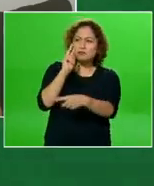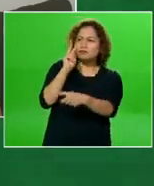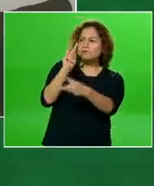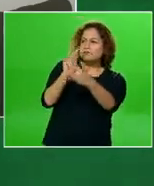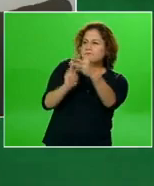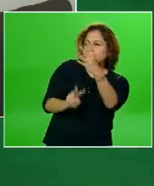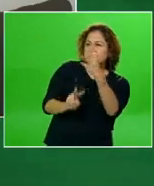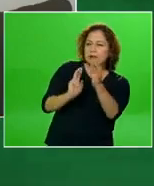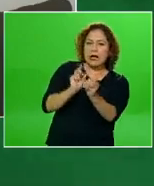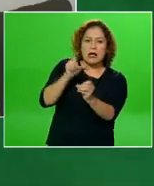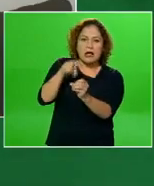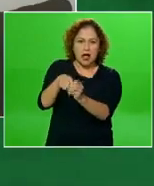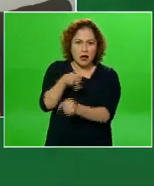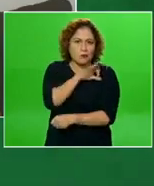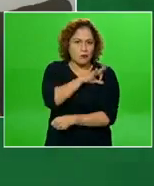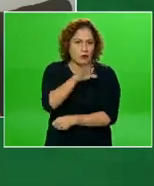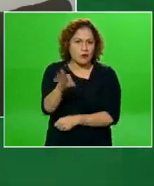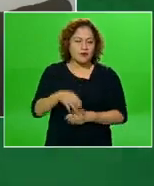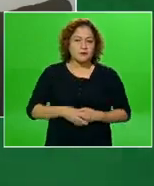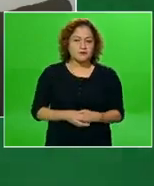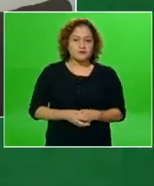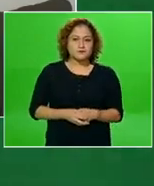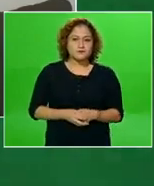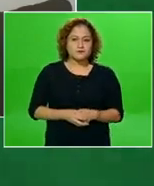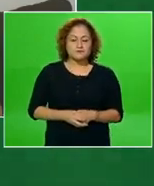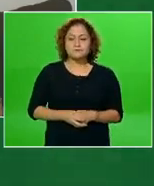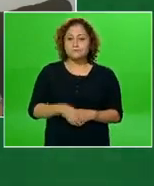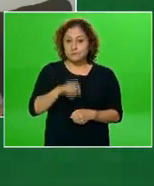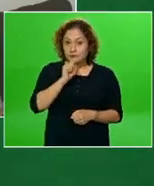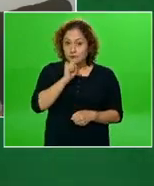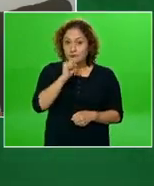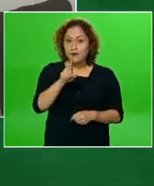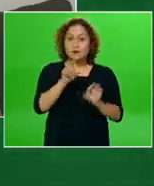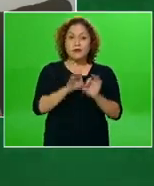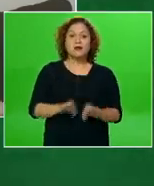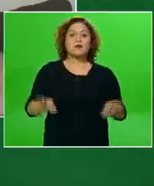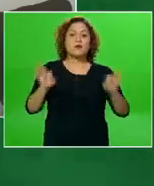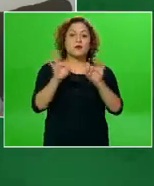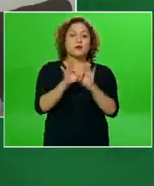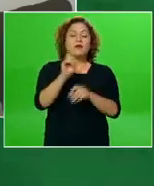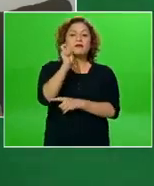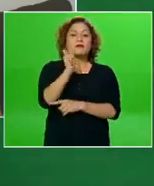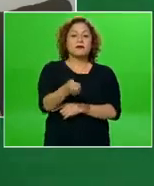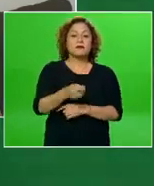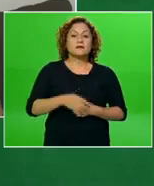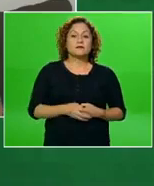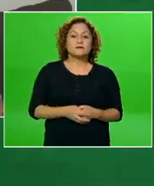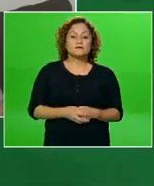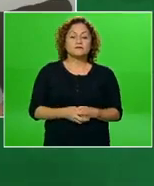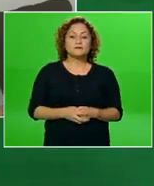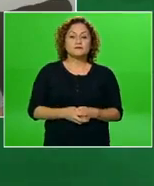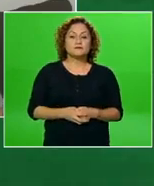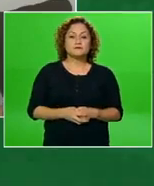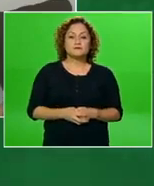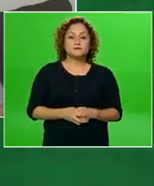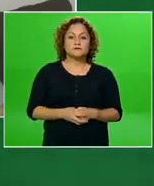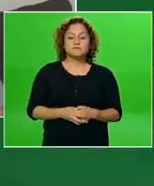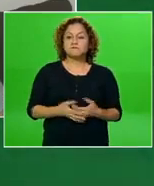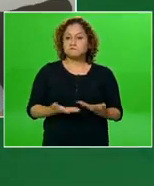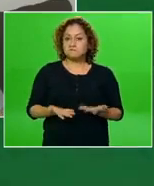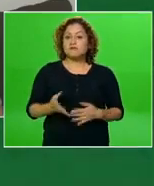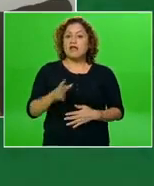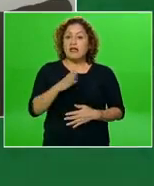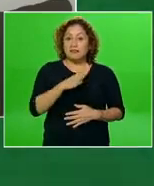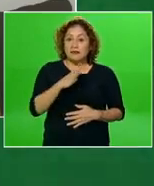programas y es sumamente importante que también entendamos que hay programas para